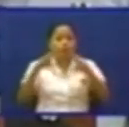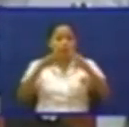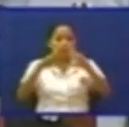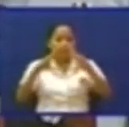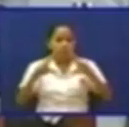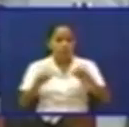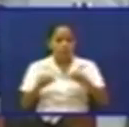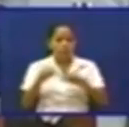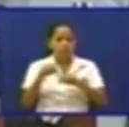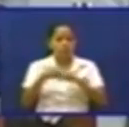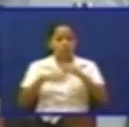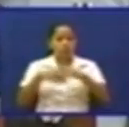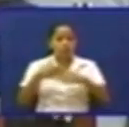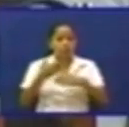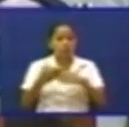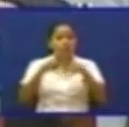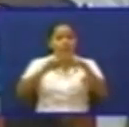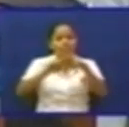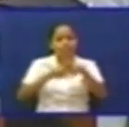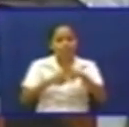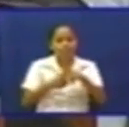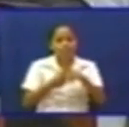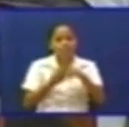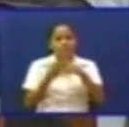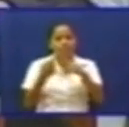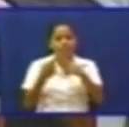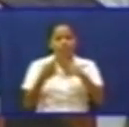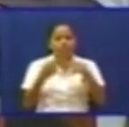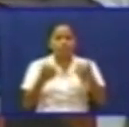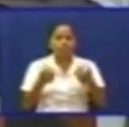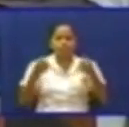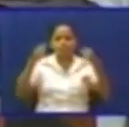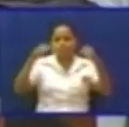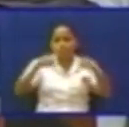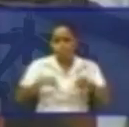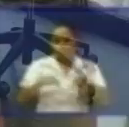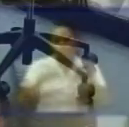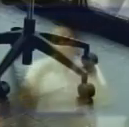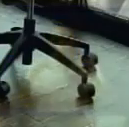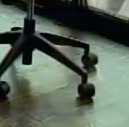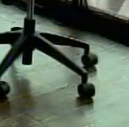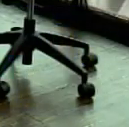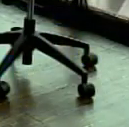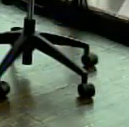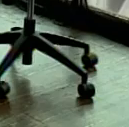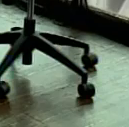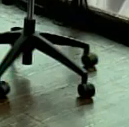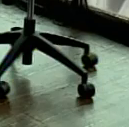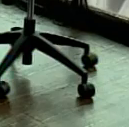para de allí iniciar una negociación.